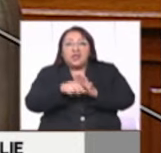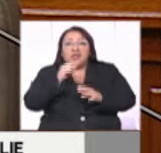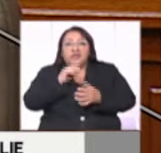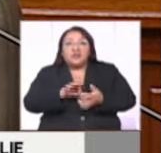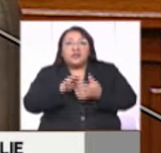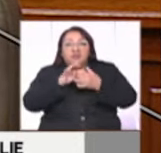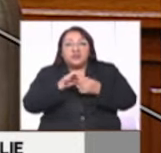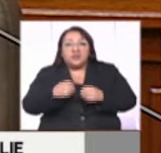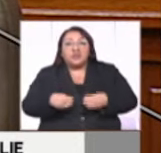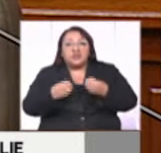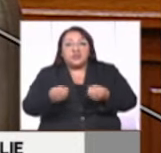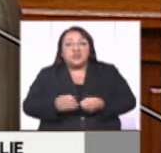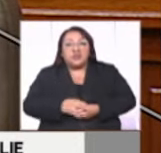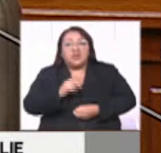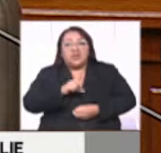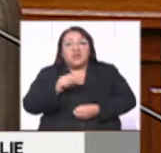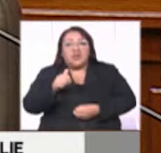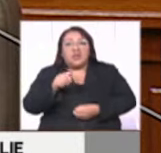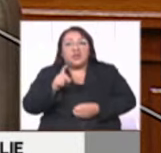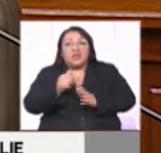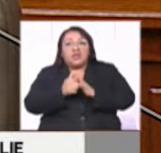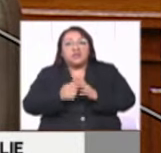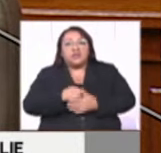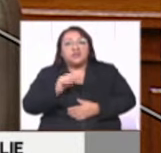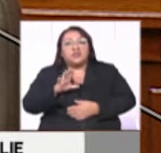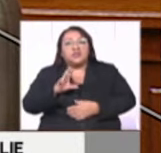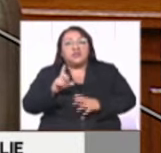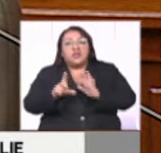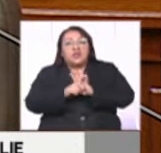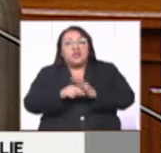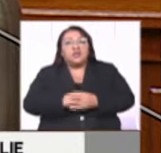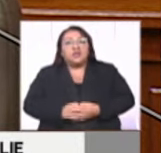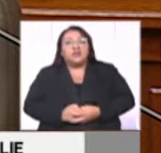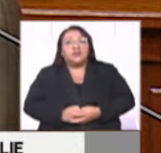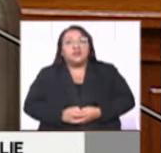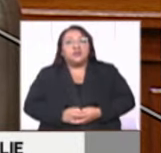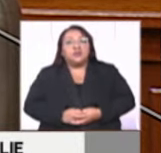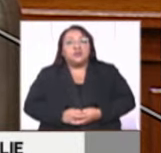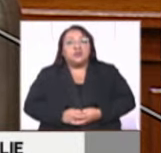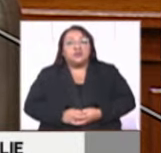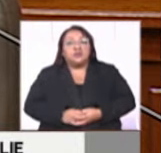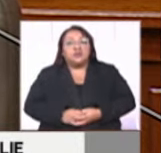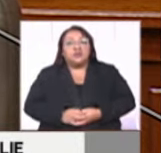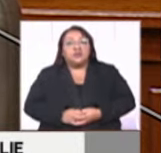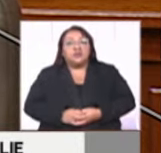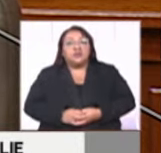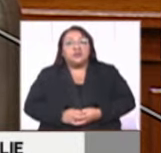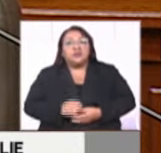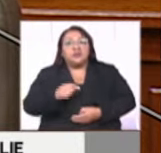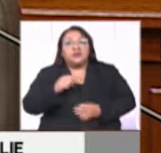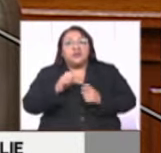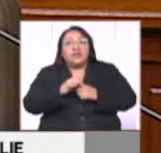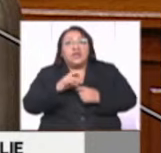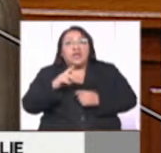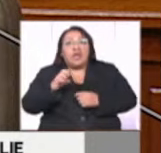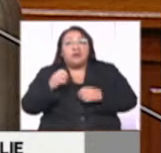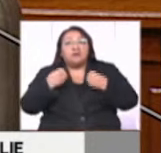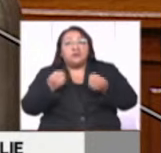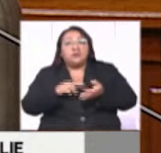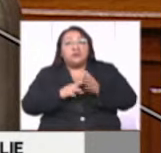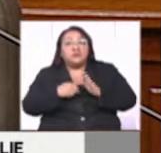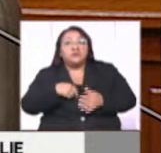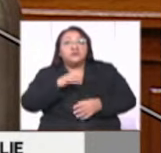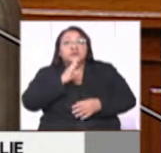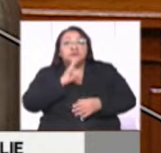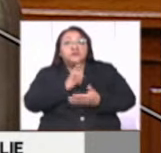exclusión contemplado en el literal A del artículo 5 de la ley. Esto es grave, presidente, porque estaríamos pues hablando